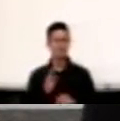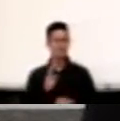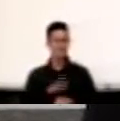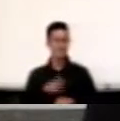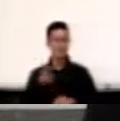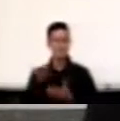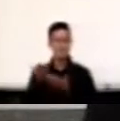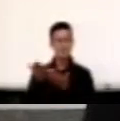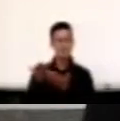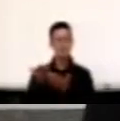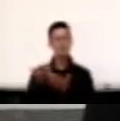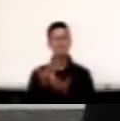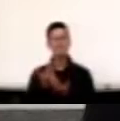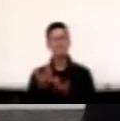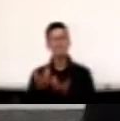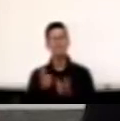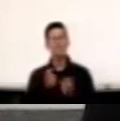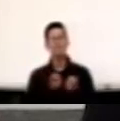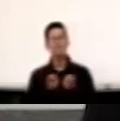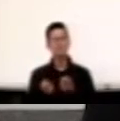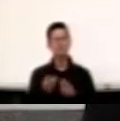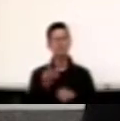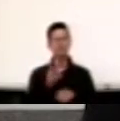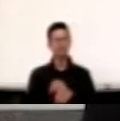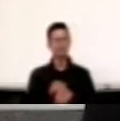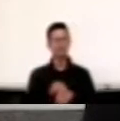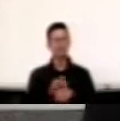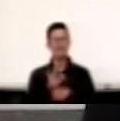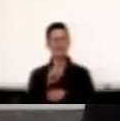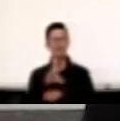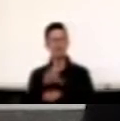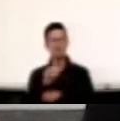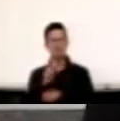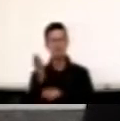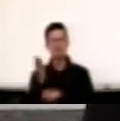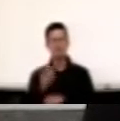preámbulo, los dejamos en presencia del doctor Francisco M. Mora Cifuentes.